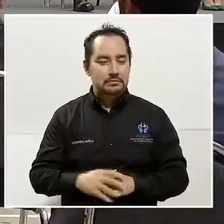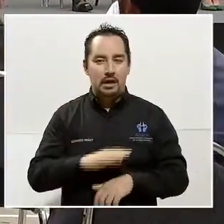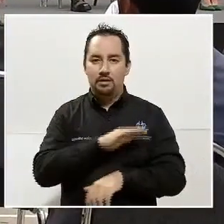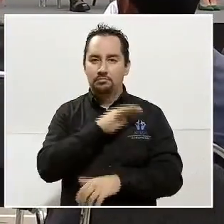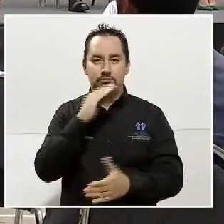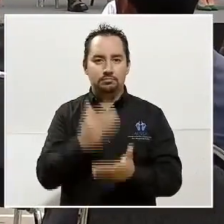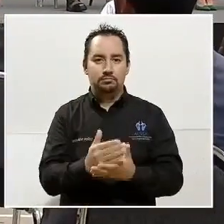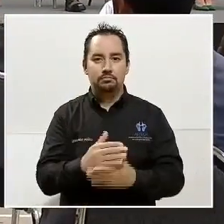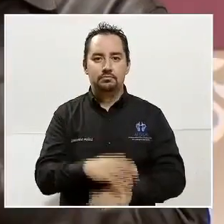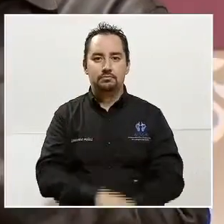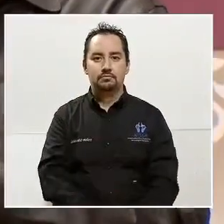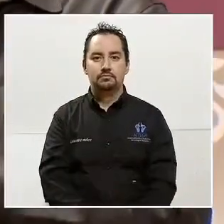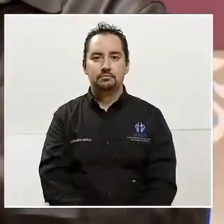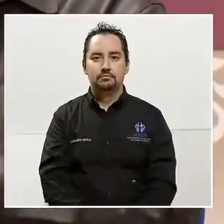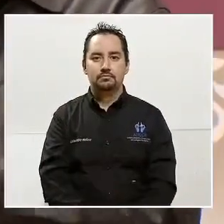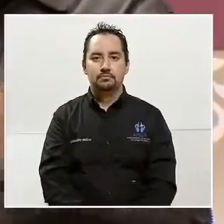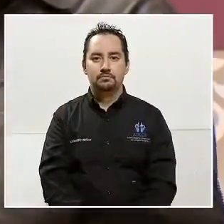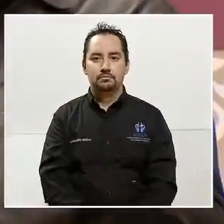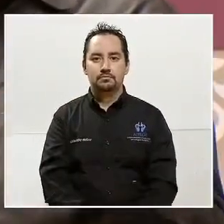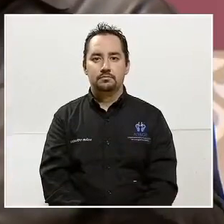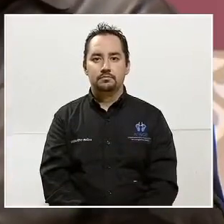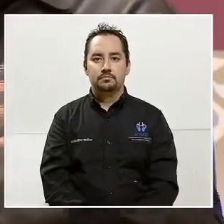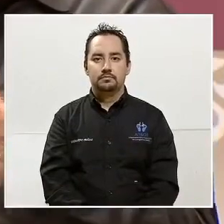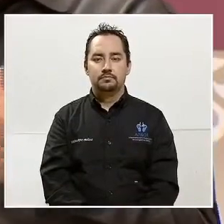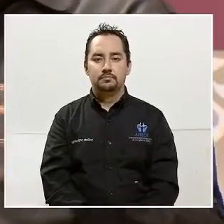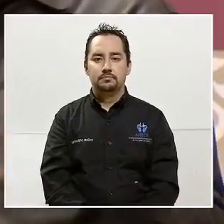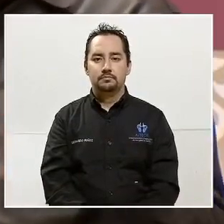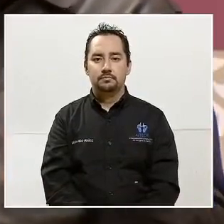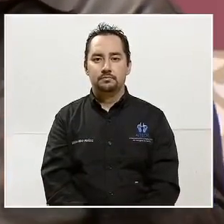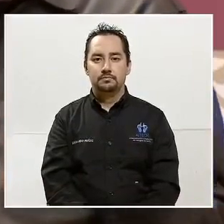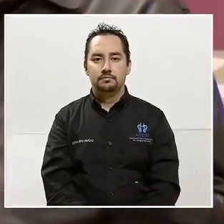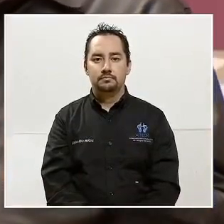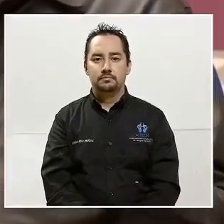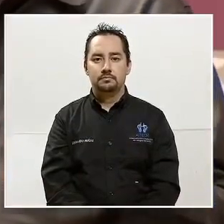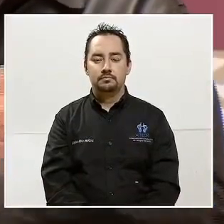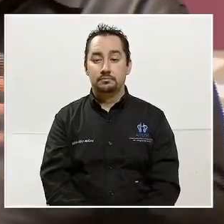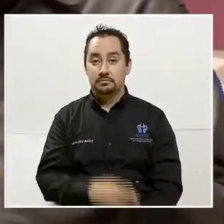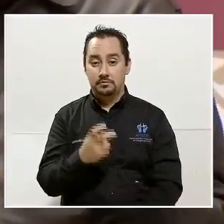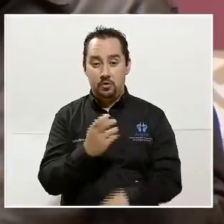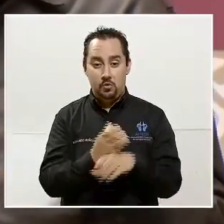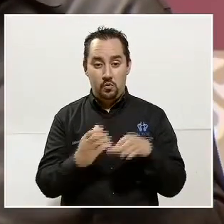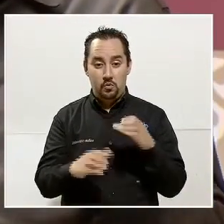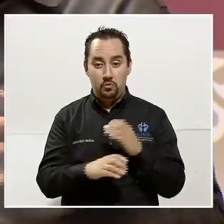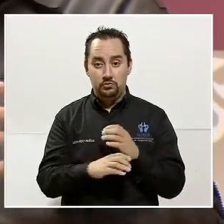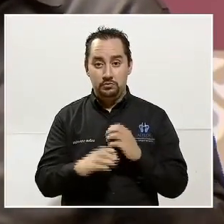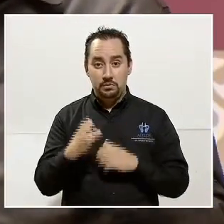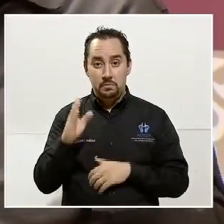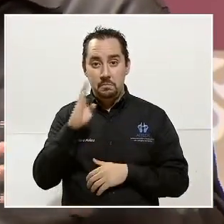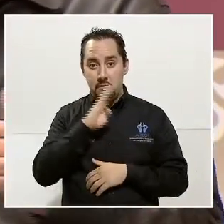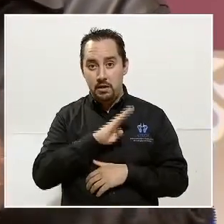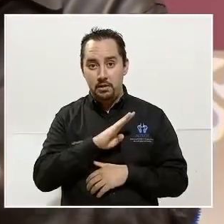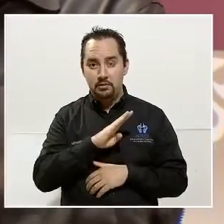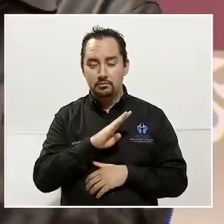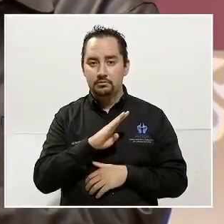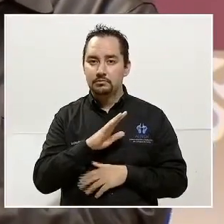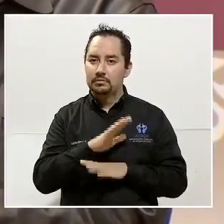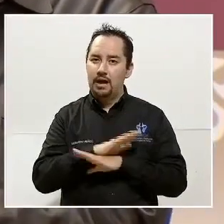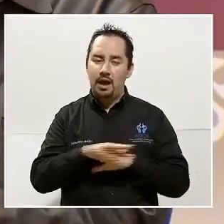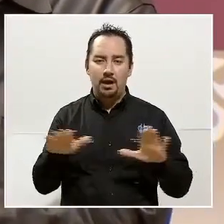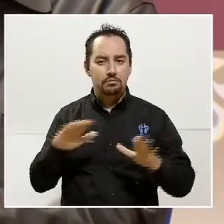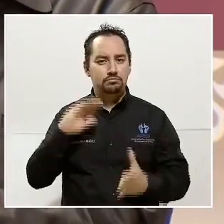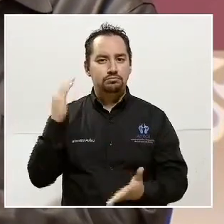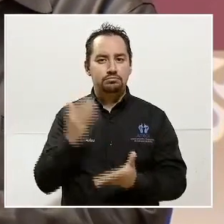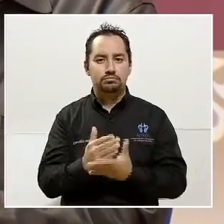más, o sea, que se aleje la tentación de los gobiernos autoritarios,